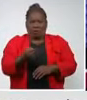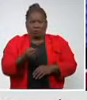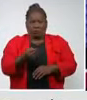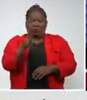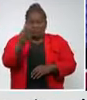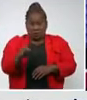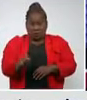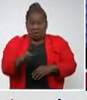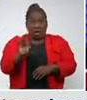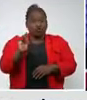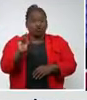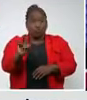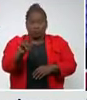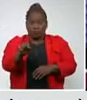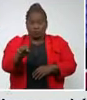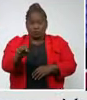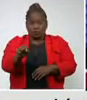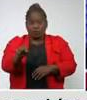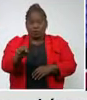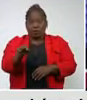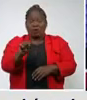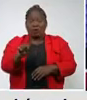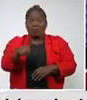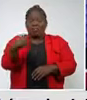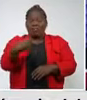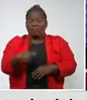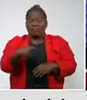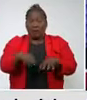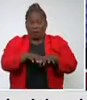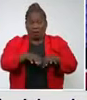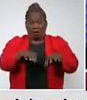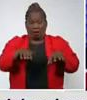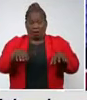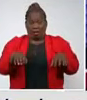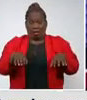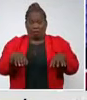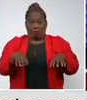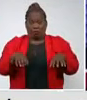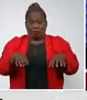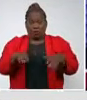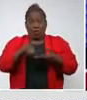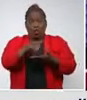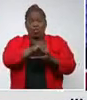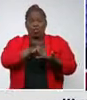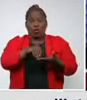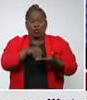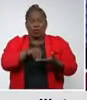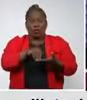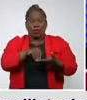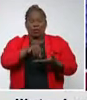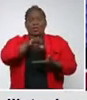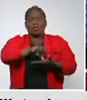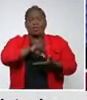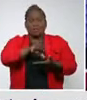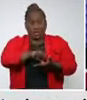sospechoso, tiene que estar aislado en un centro de